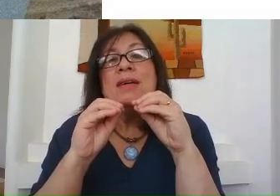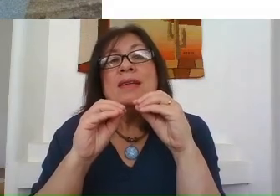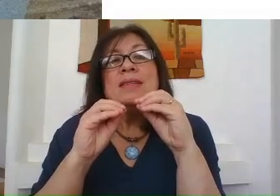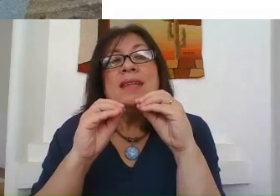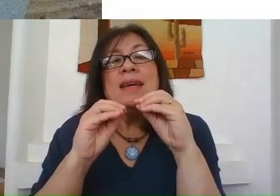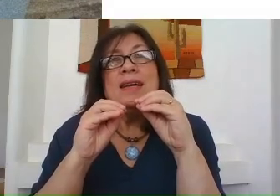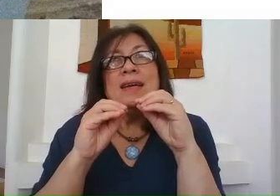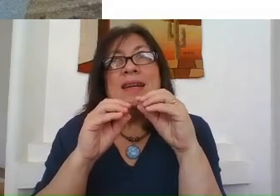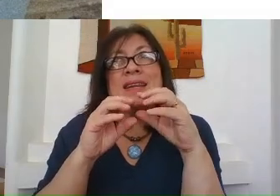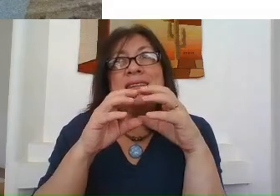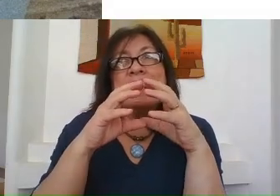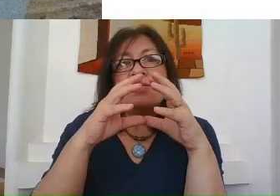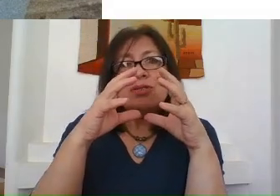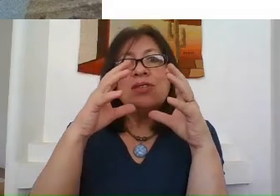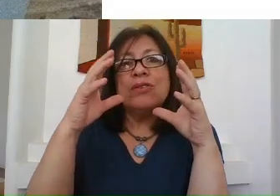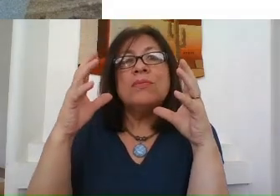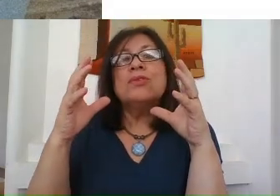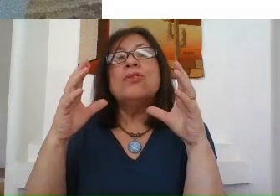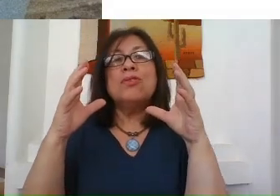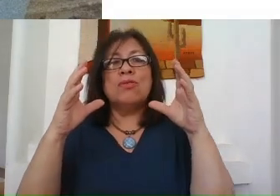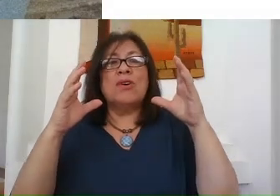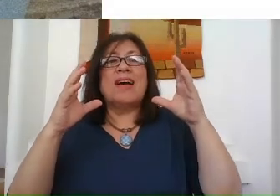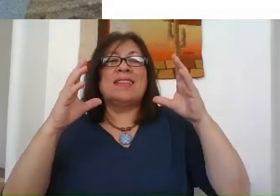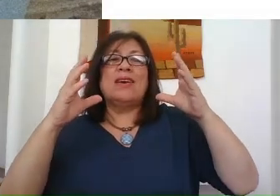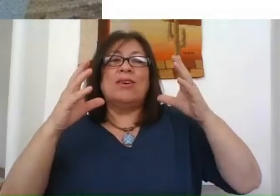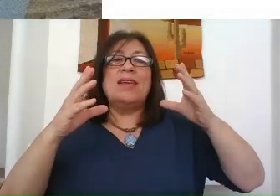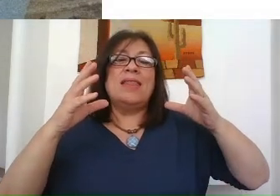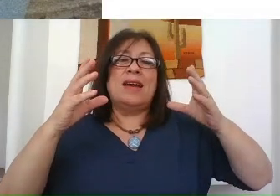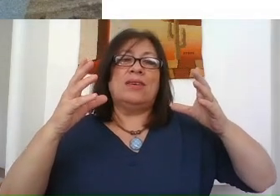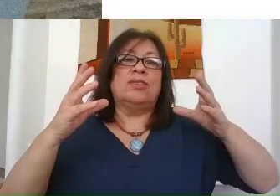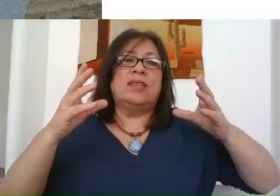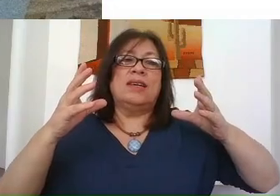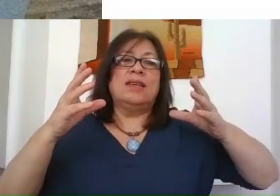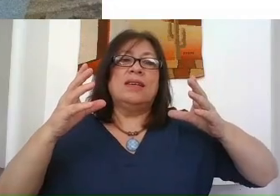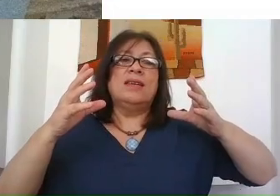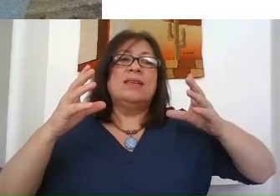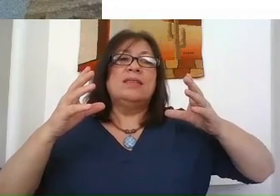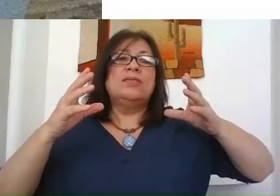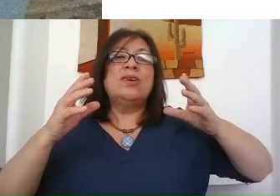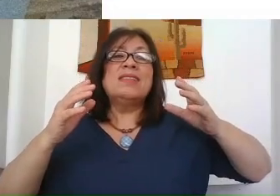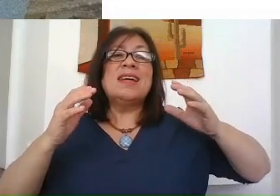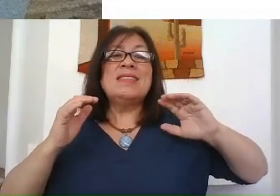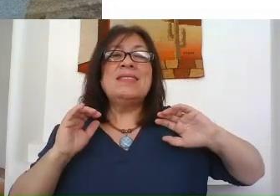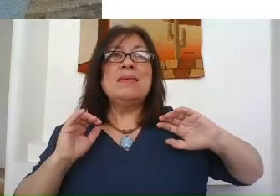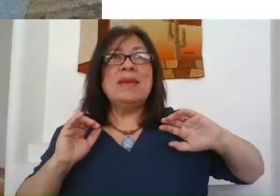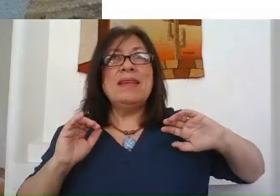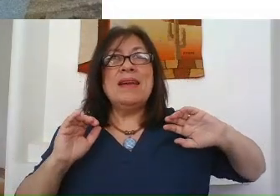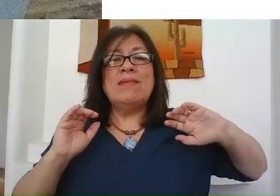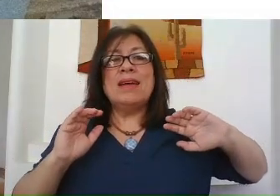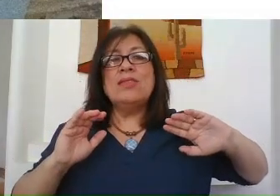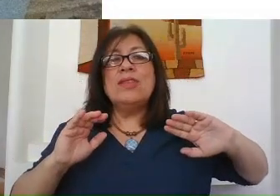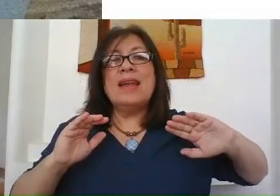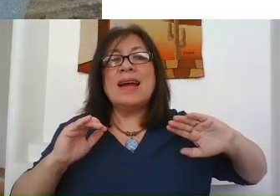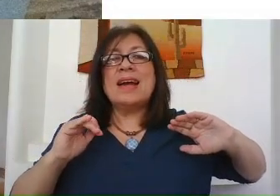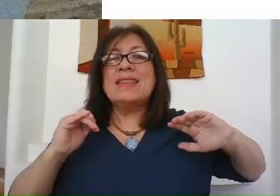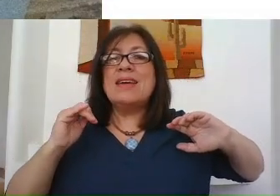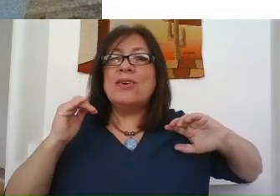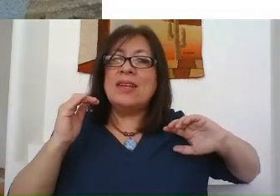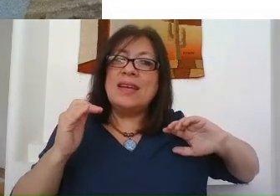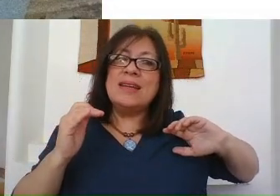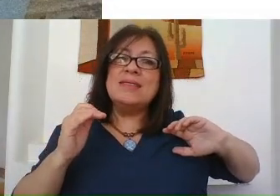hablamos de retraso psicomotor como categoría diagnóstica. Yo hasta recién venía hablando